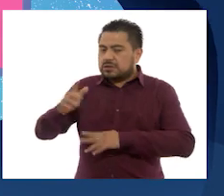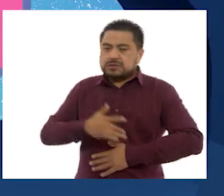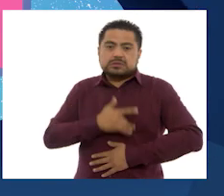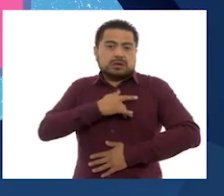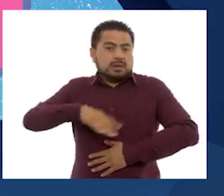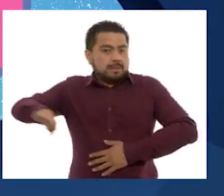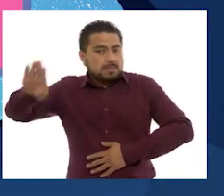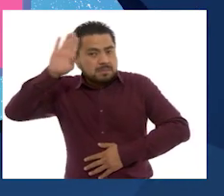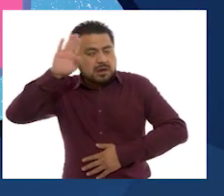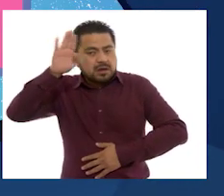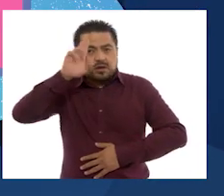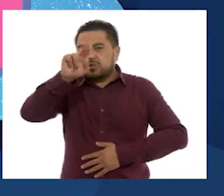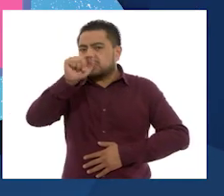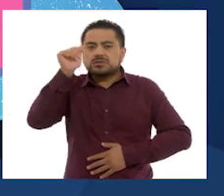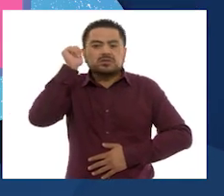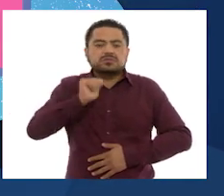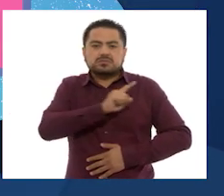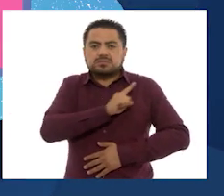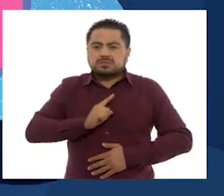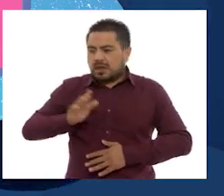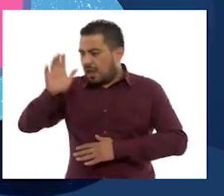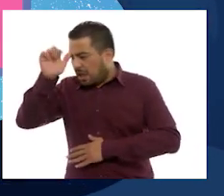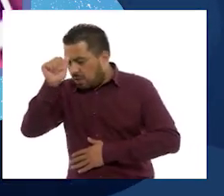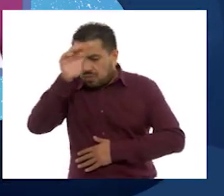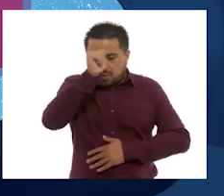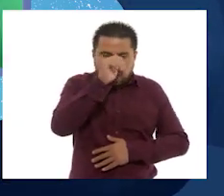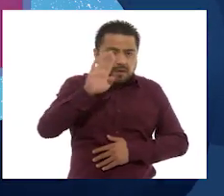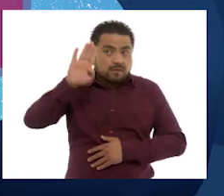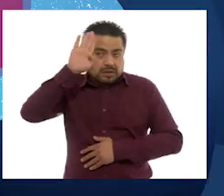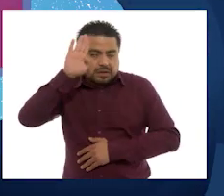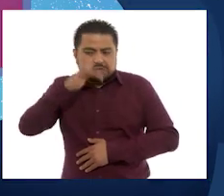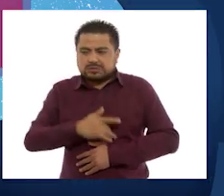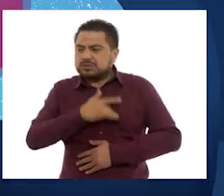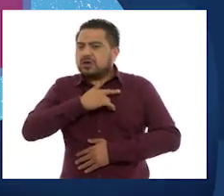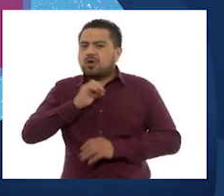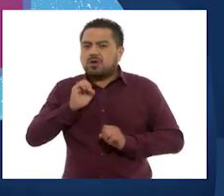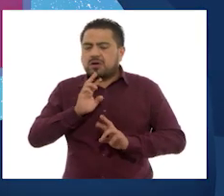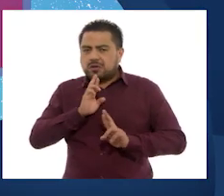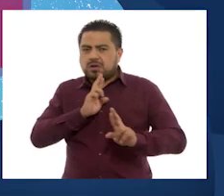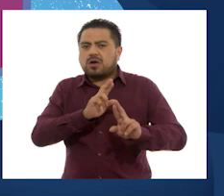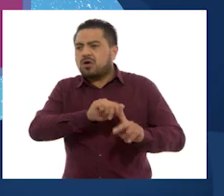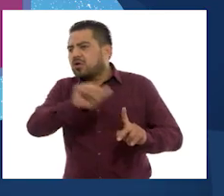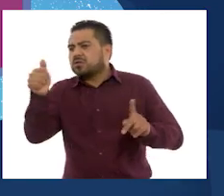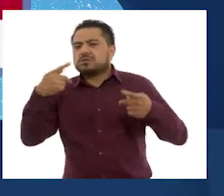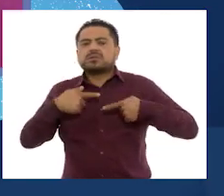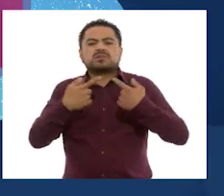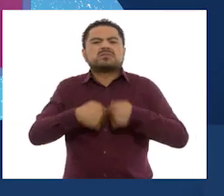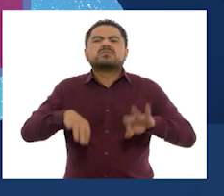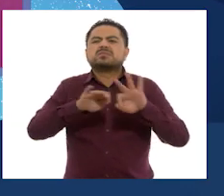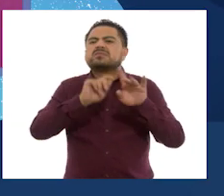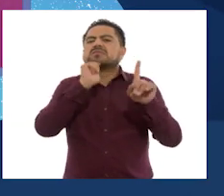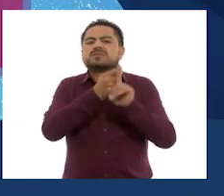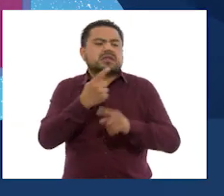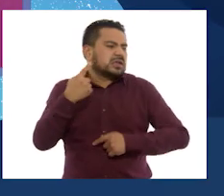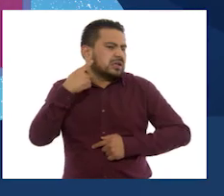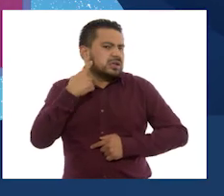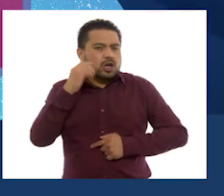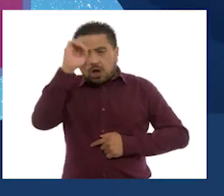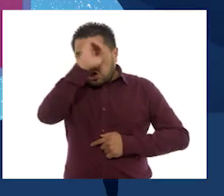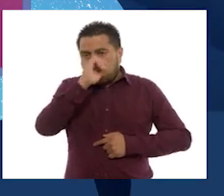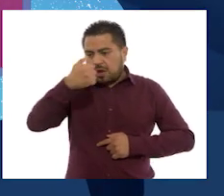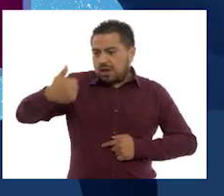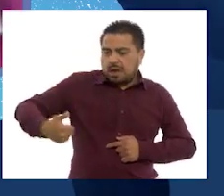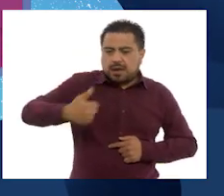piensa. No siempre tengo que estar de acuerdo con la forma de pensar, sentir o reaccionar del otro. Lo importante es escuchar su punto de